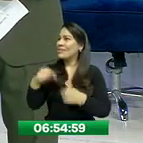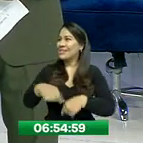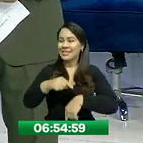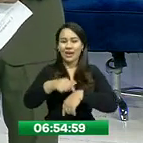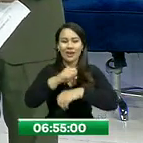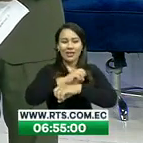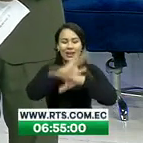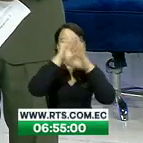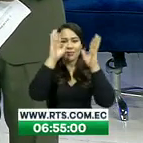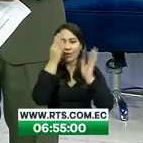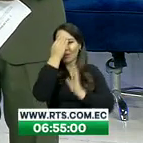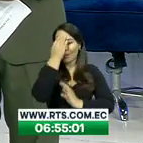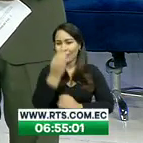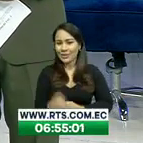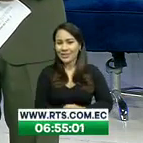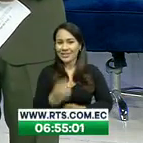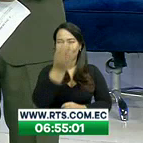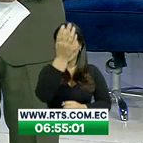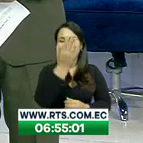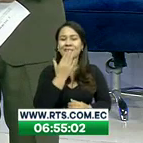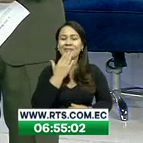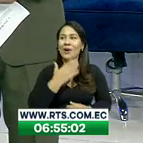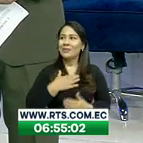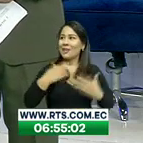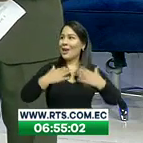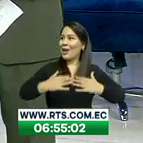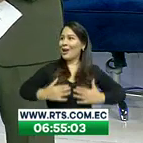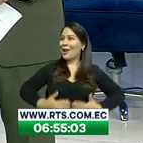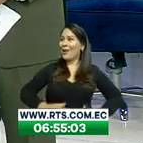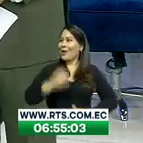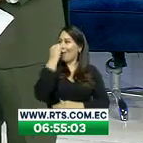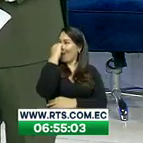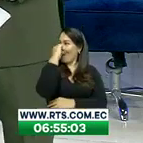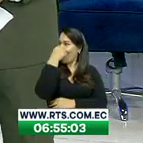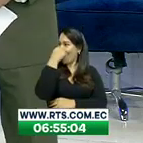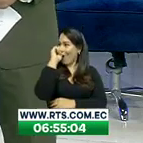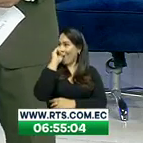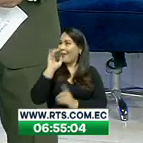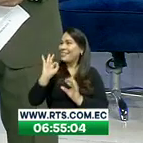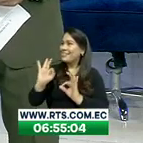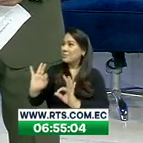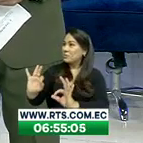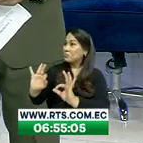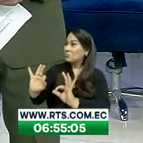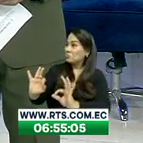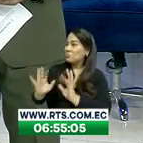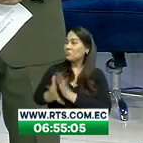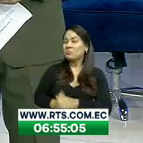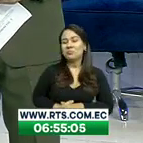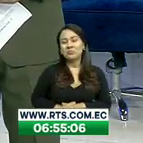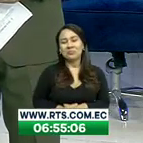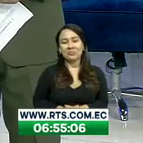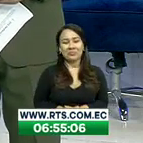mañana. Jorge, buen día. Buen día, está de rojo, le queda muy bien.